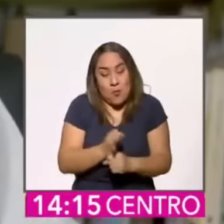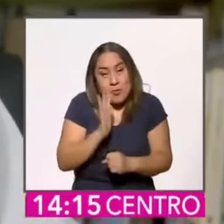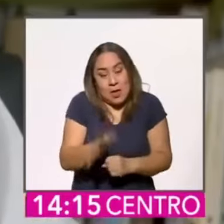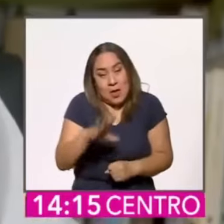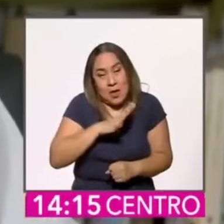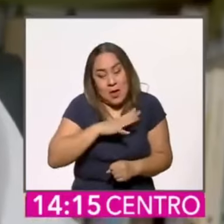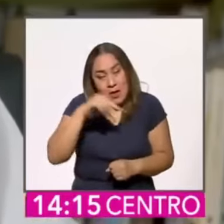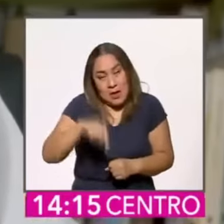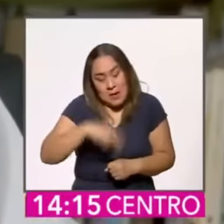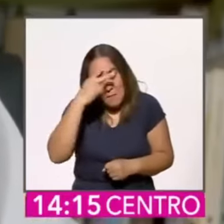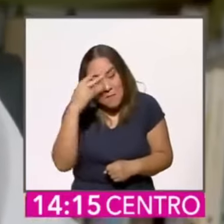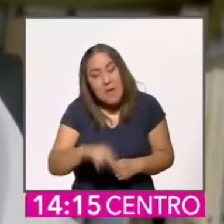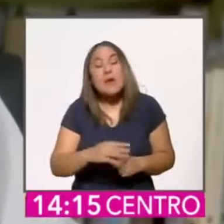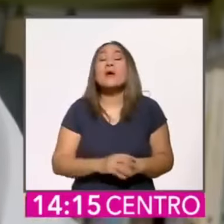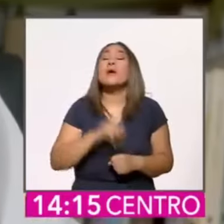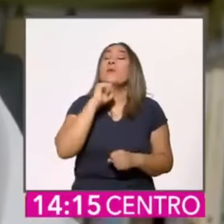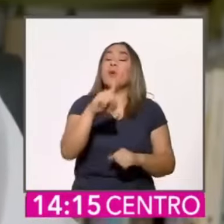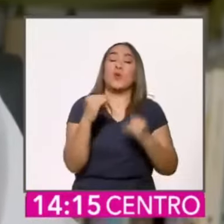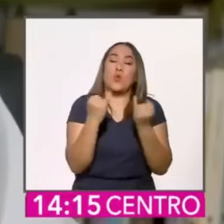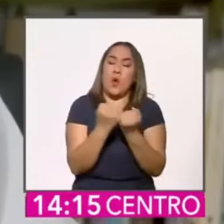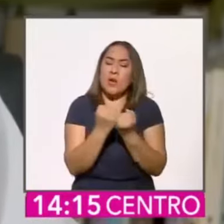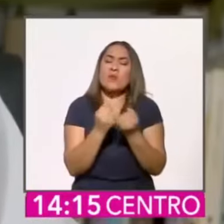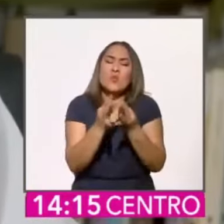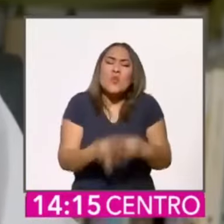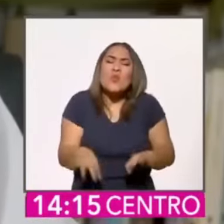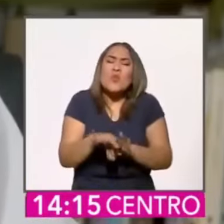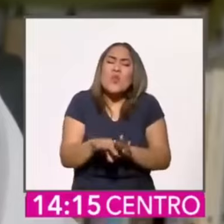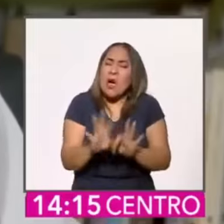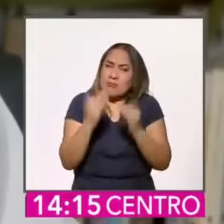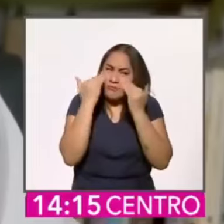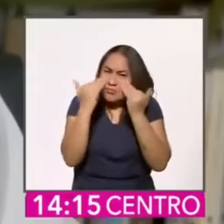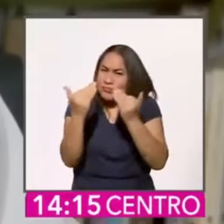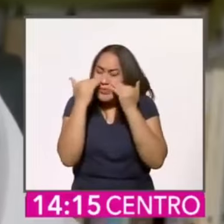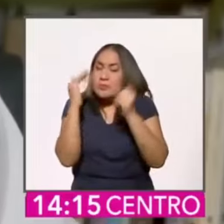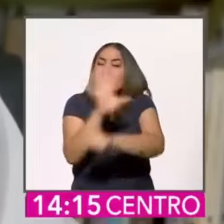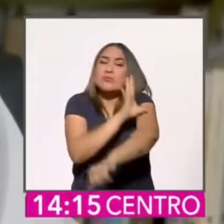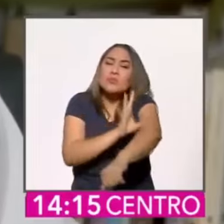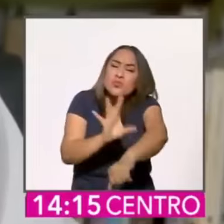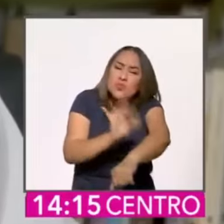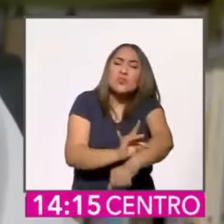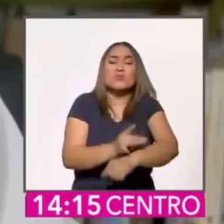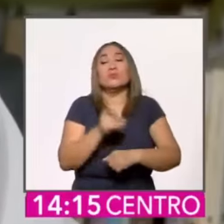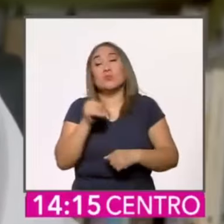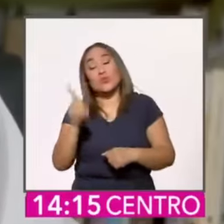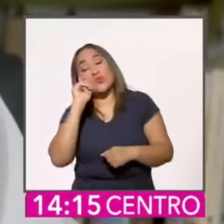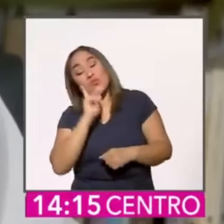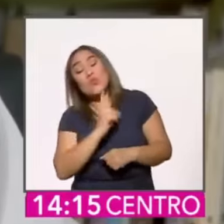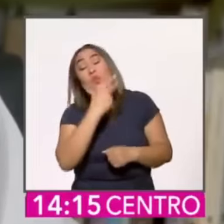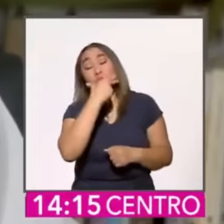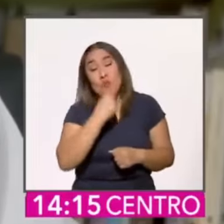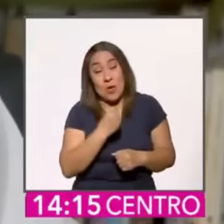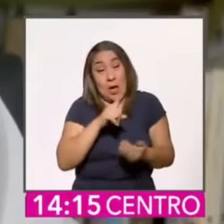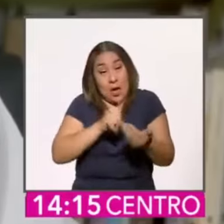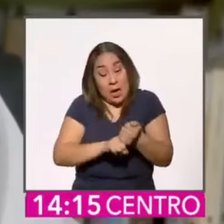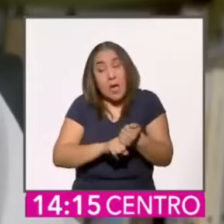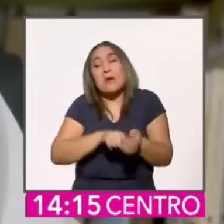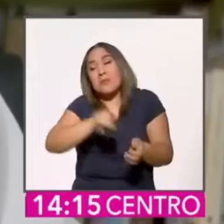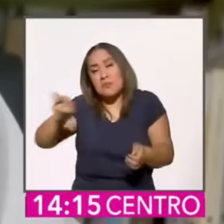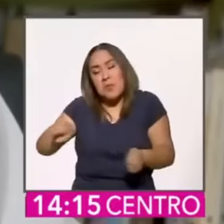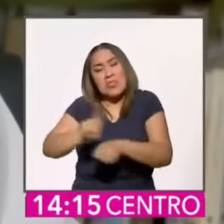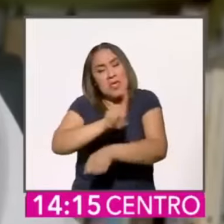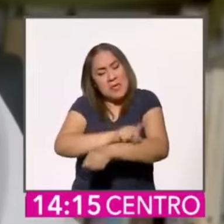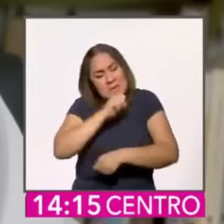patria. Y sobre todo, en la honestidad a toda prueba de un hombre y una mujer que de ese pueblo vienen